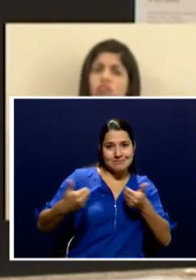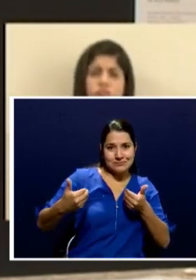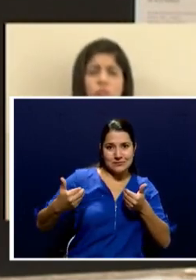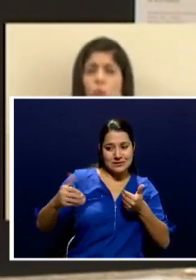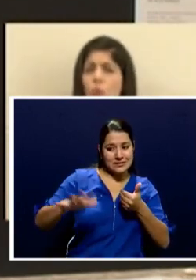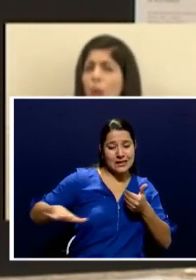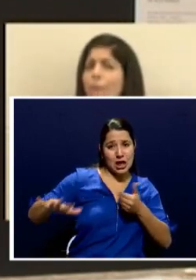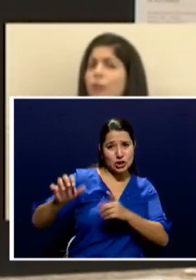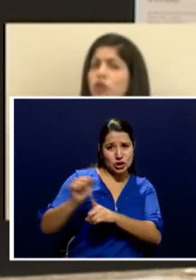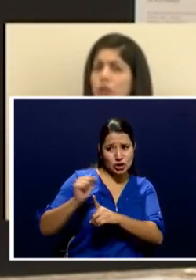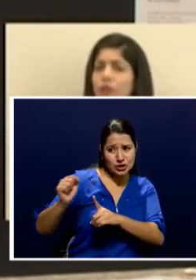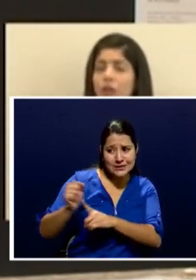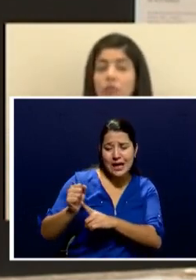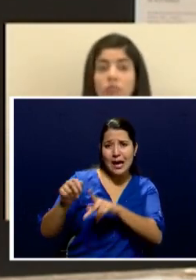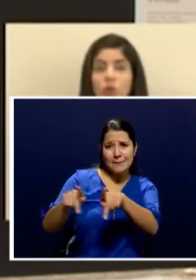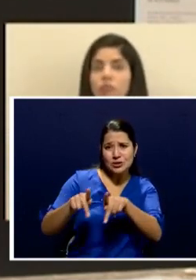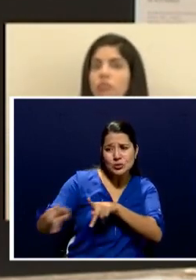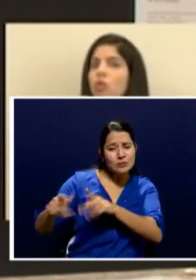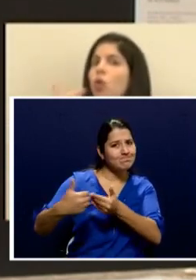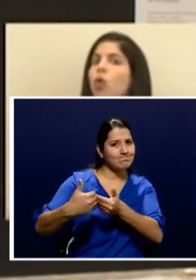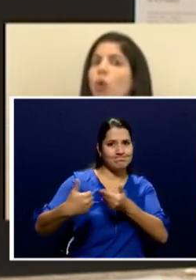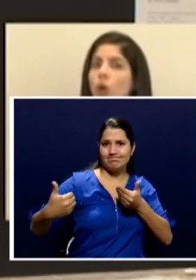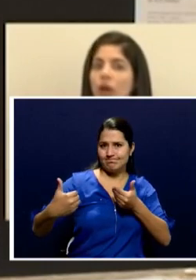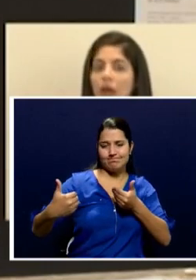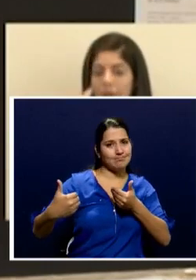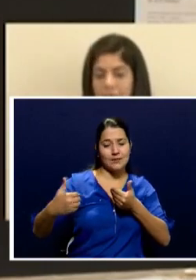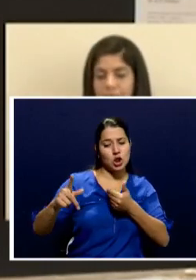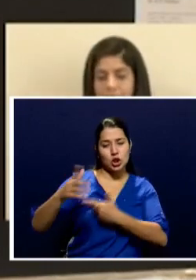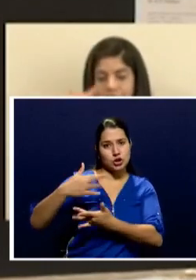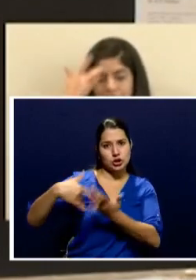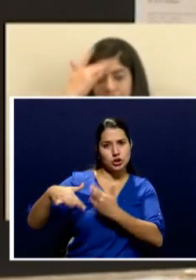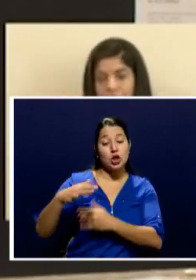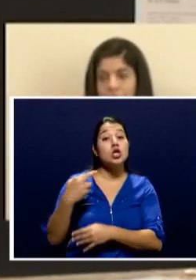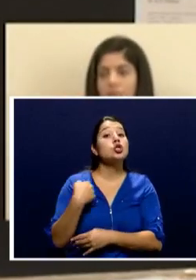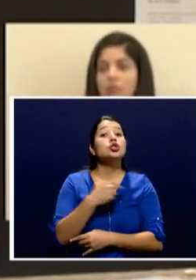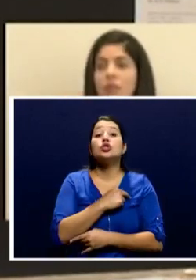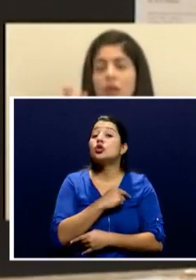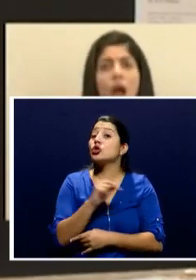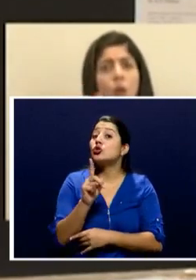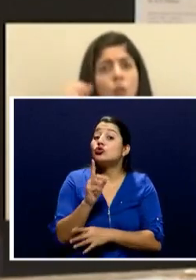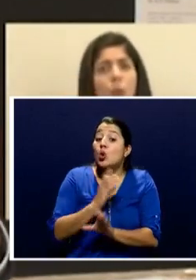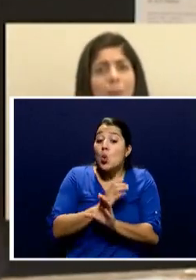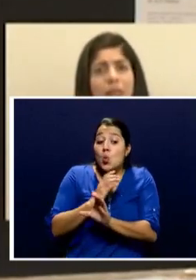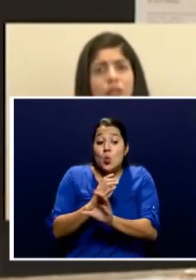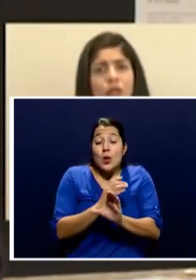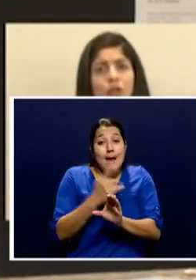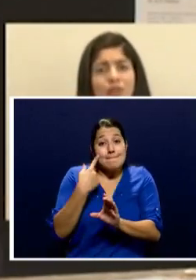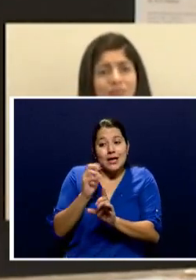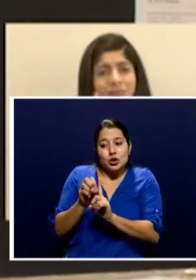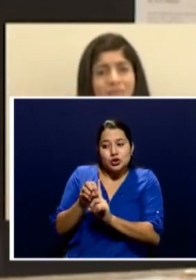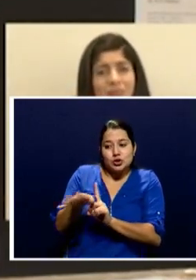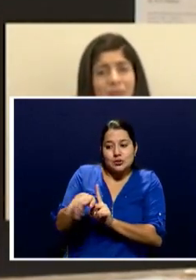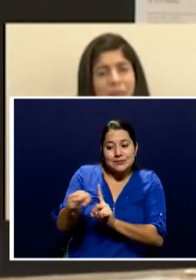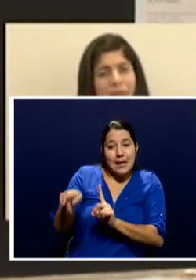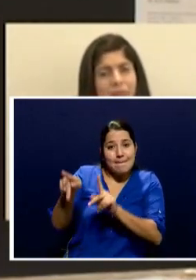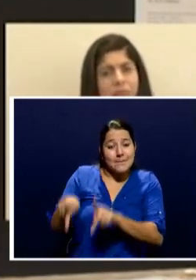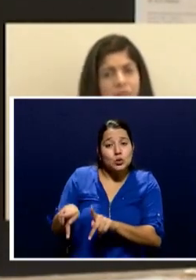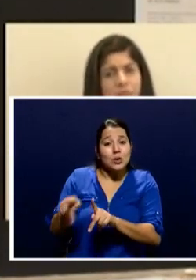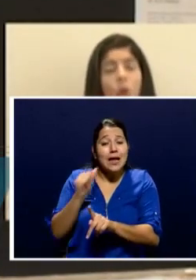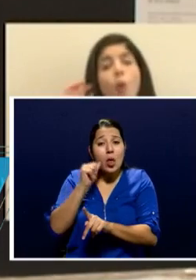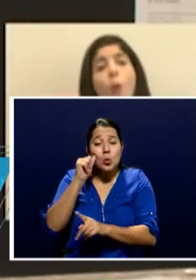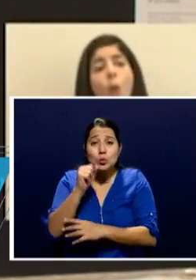posible. No queremos que contagiemos a los adultos mayores en nuestro entorno familiar o en